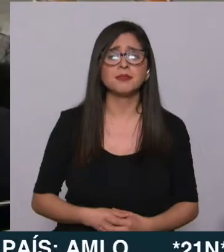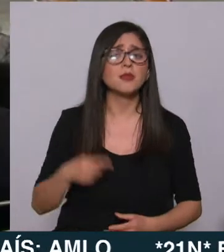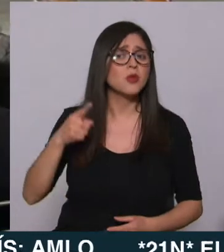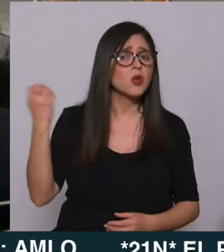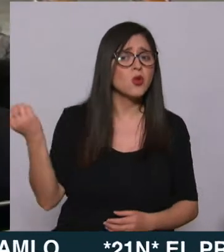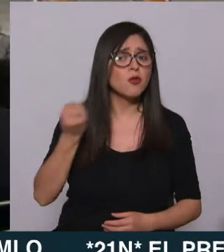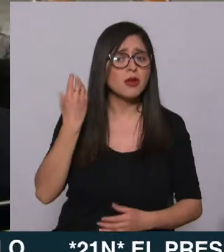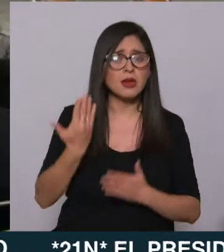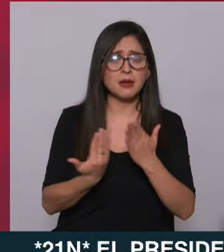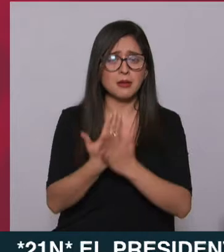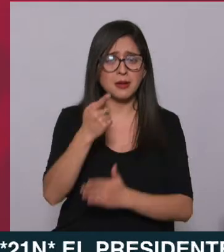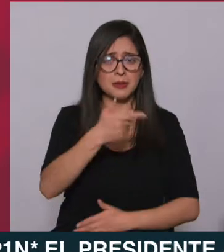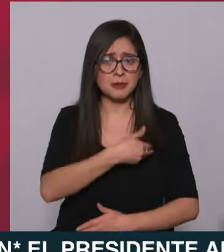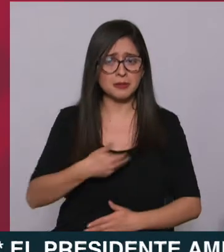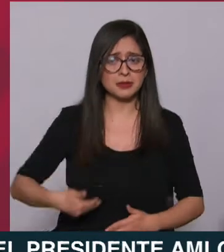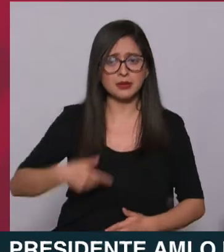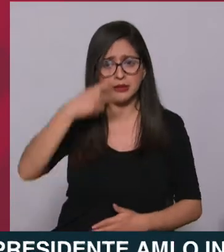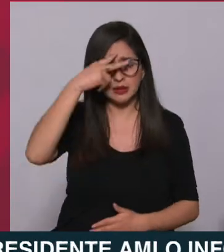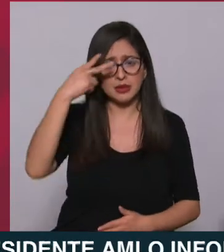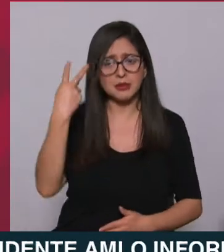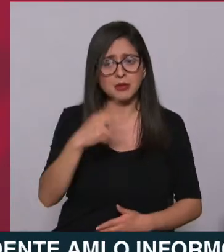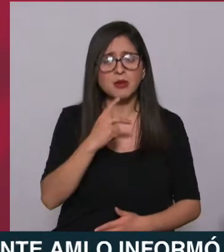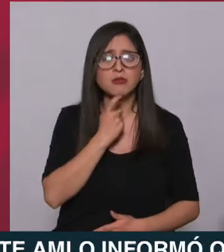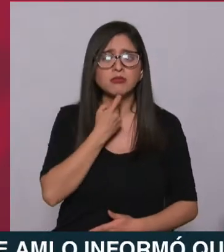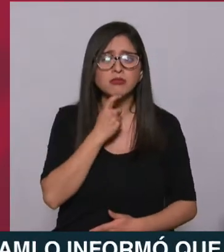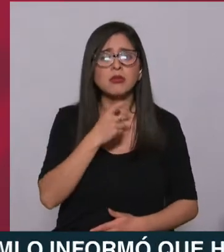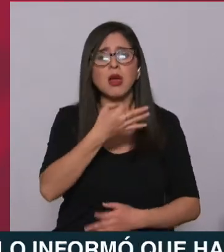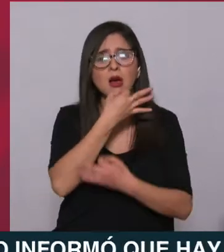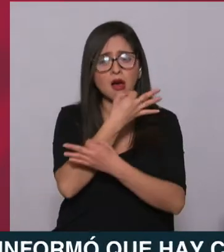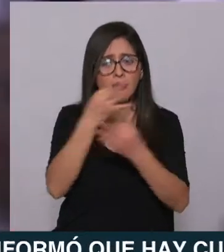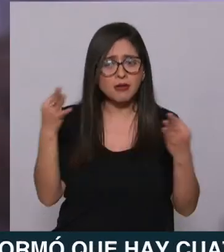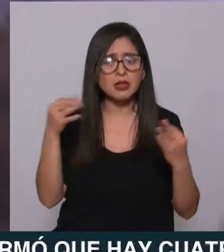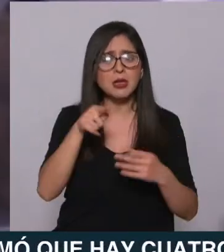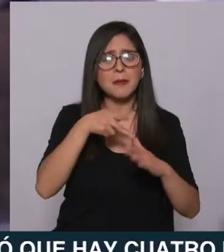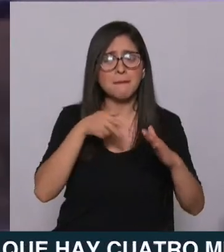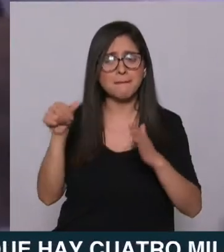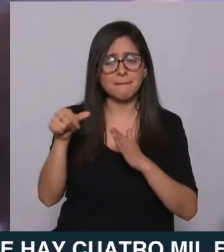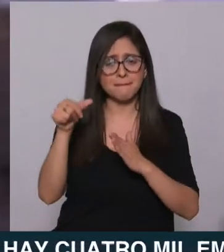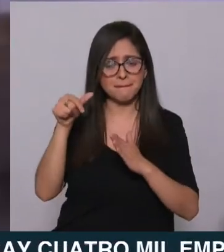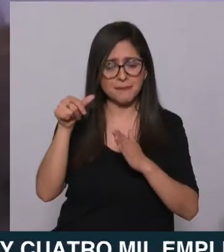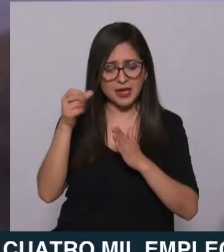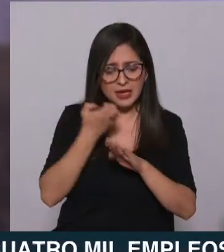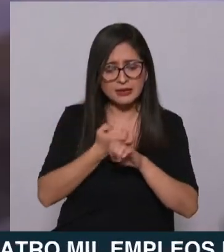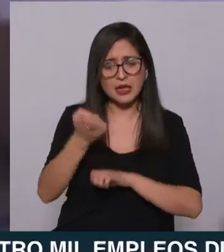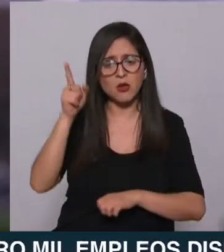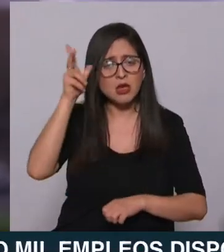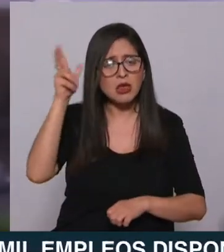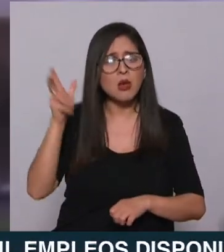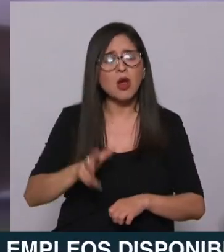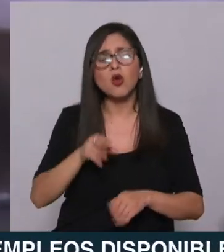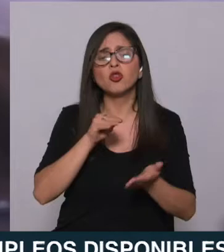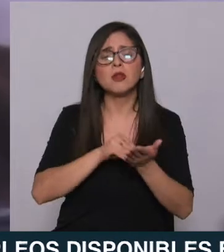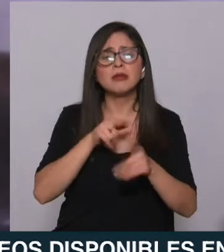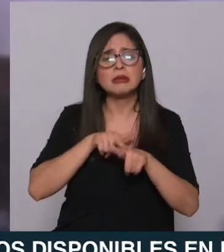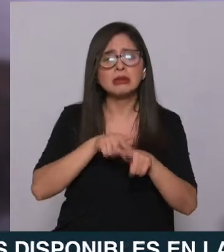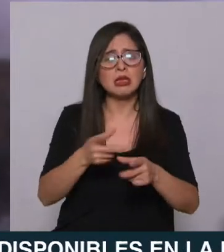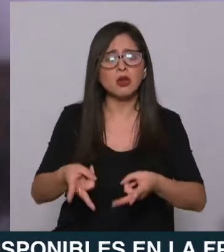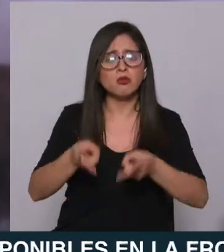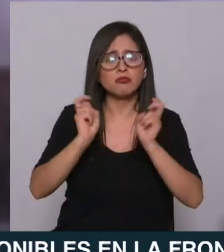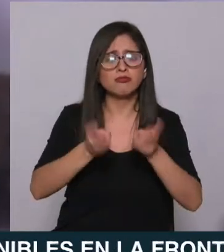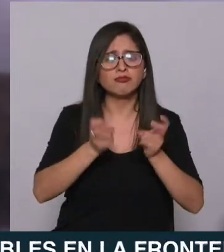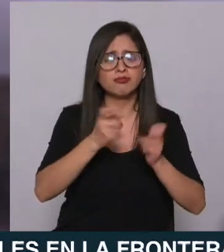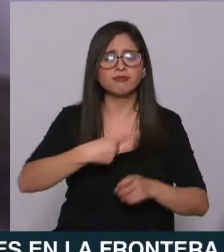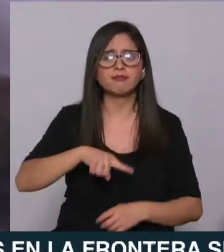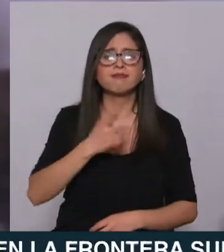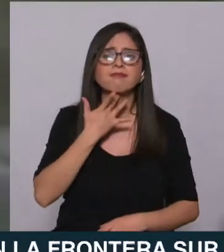conferencia matutina, el presidente Andrés Manuel López Obrador informó que Hidalgo continúa siendo la entidad número 1 en prácticas de